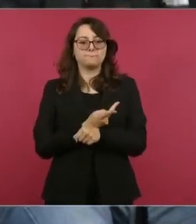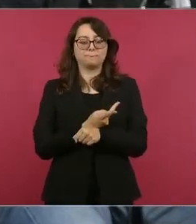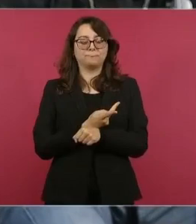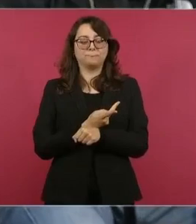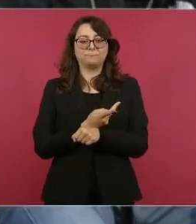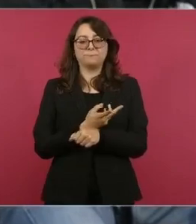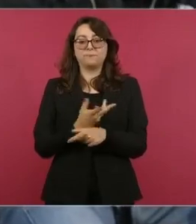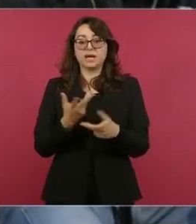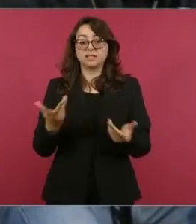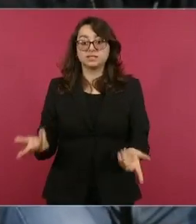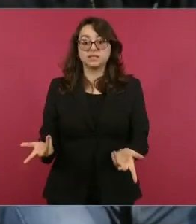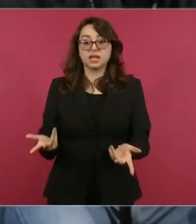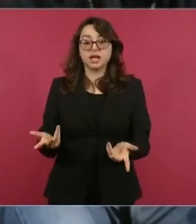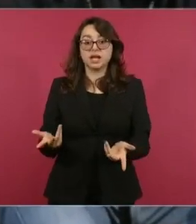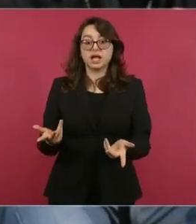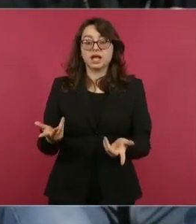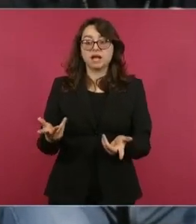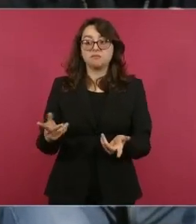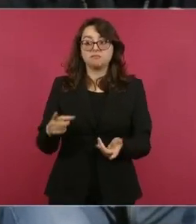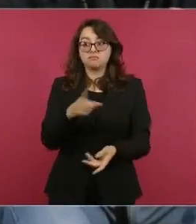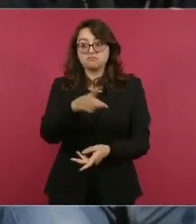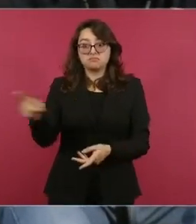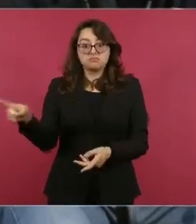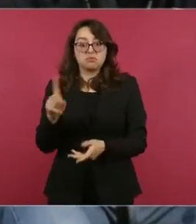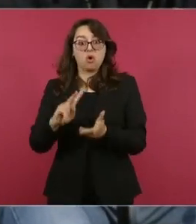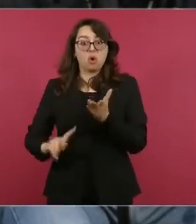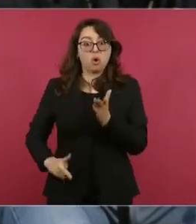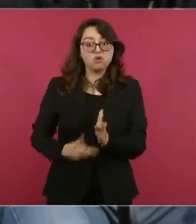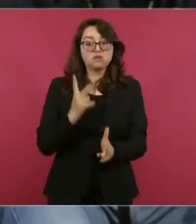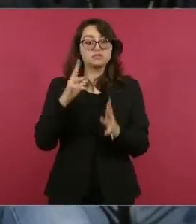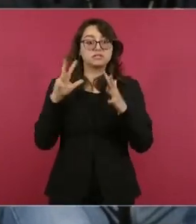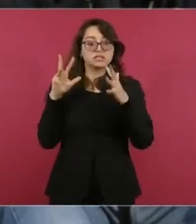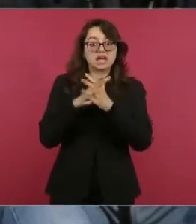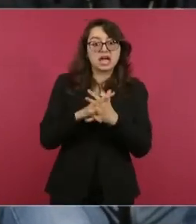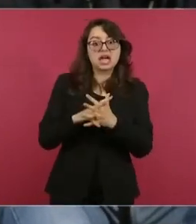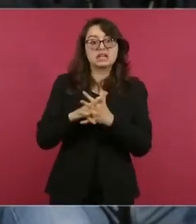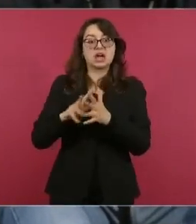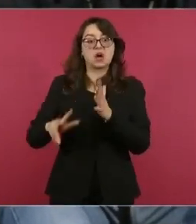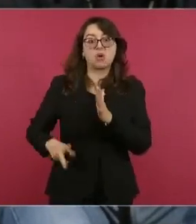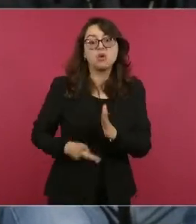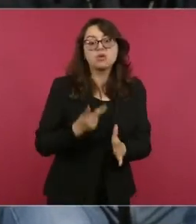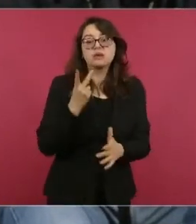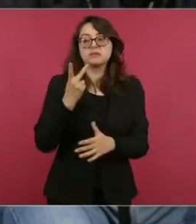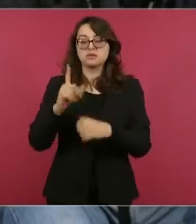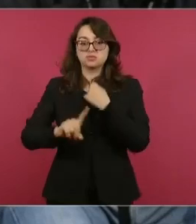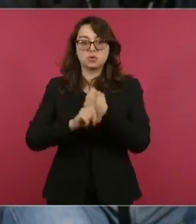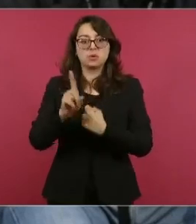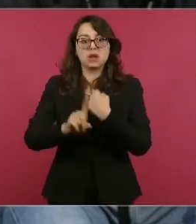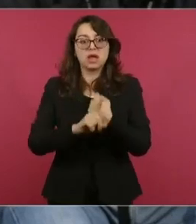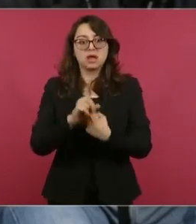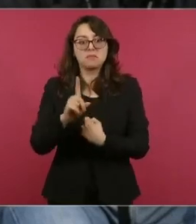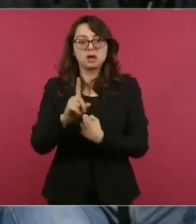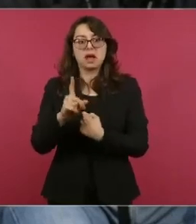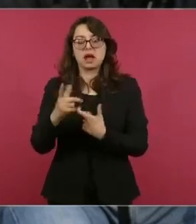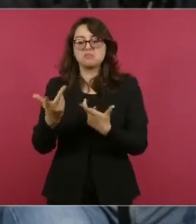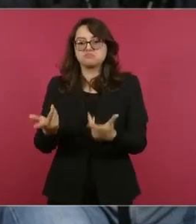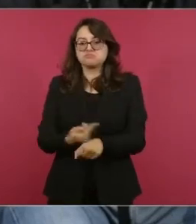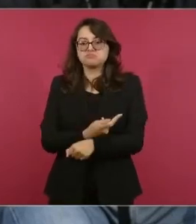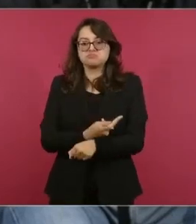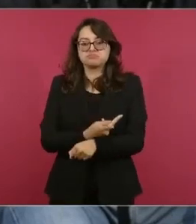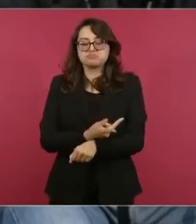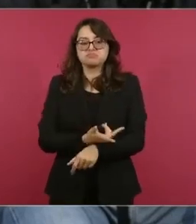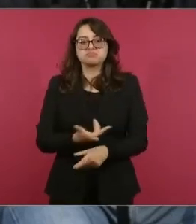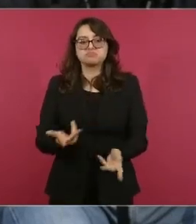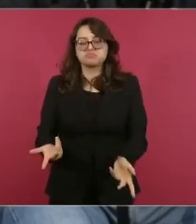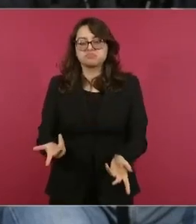en 93 y 94? Y si nos puede relatar cómo fue ese encuentro, usted detuvo su campaña segunda